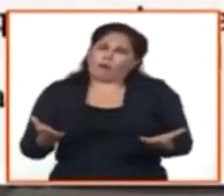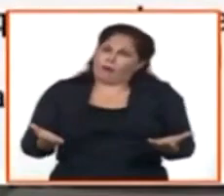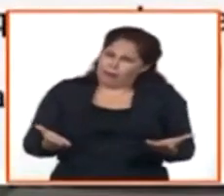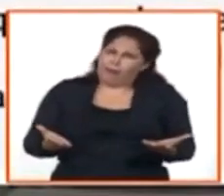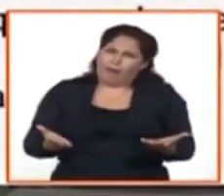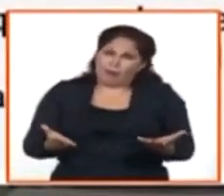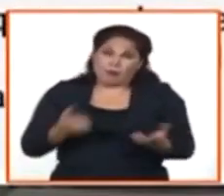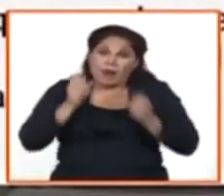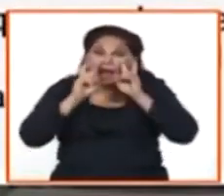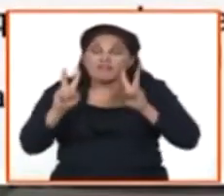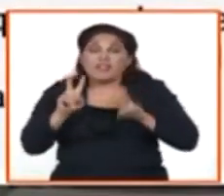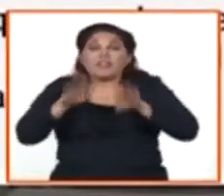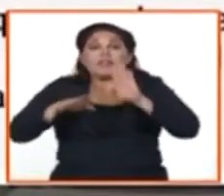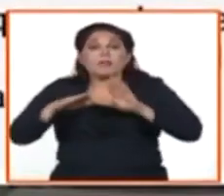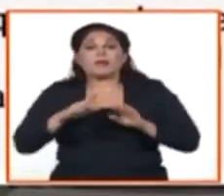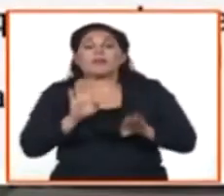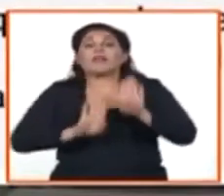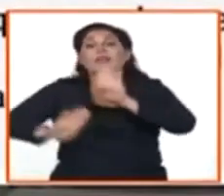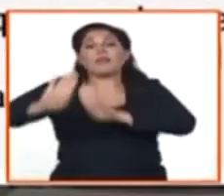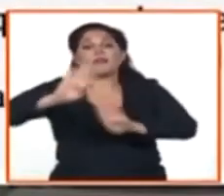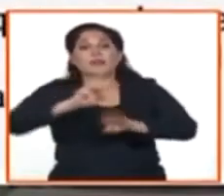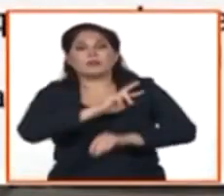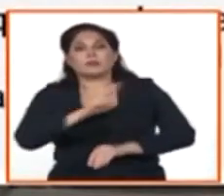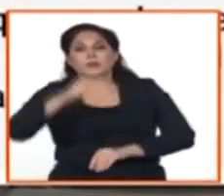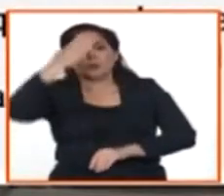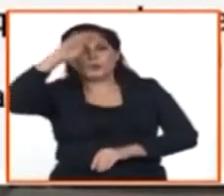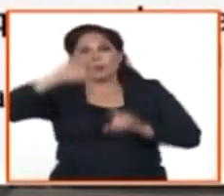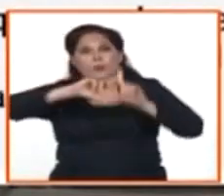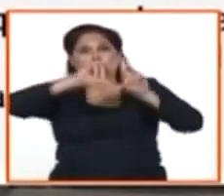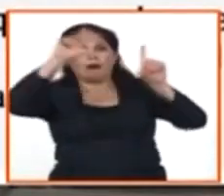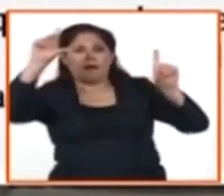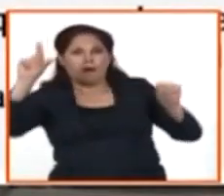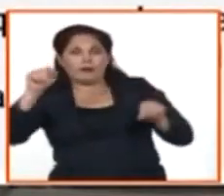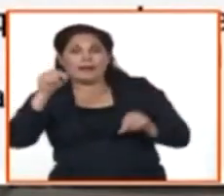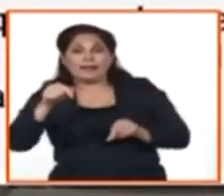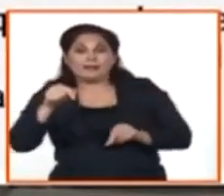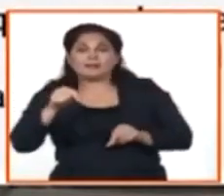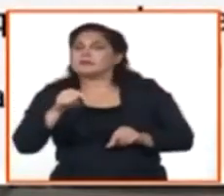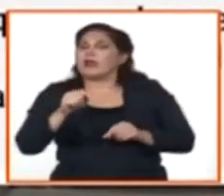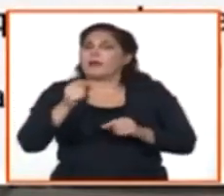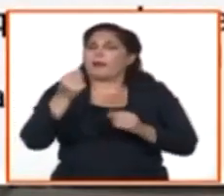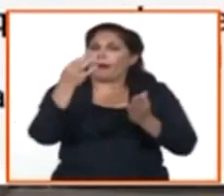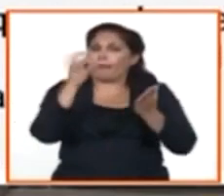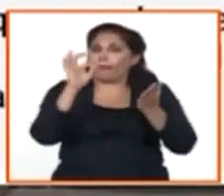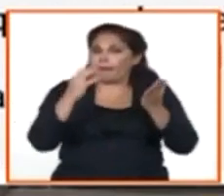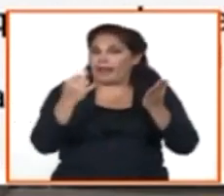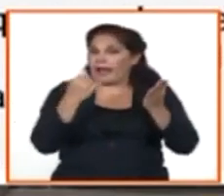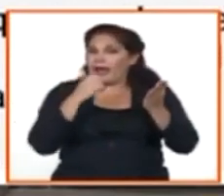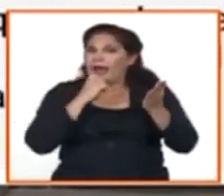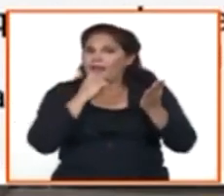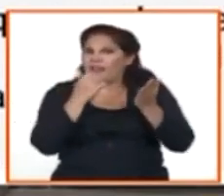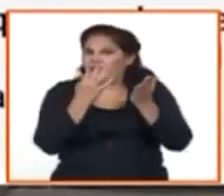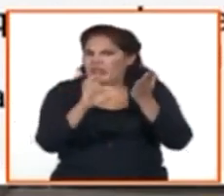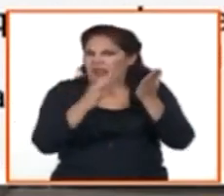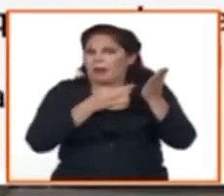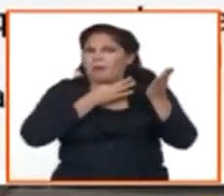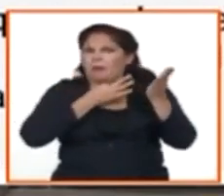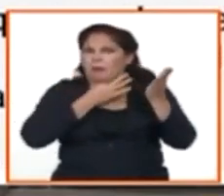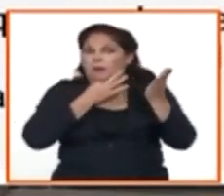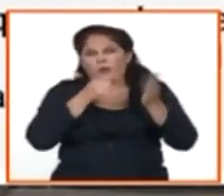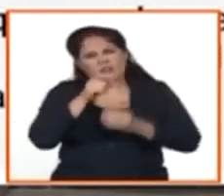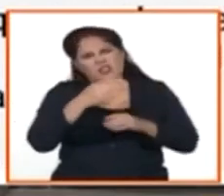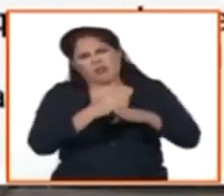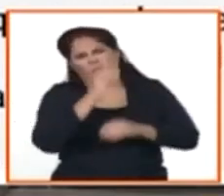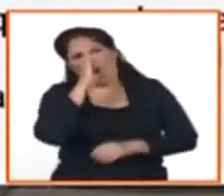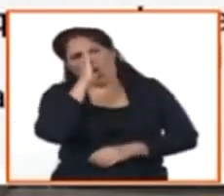nuestras vidas dependen de la defensa de la revolución? Este asesino de ortografía no es más que otro ejemplo de ese odio visceral